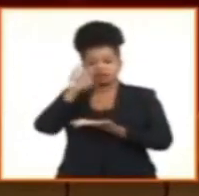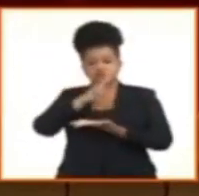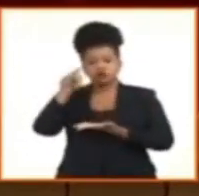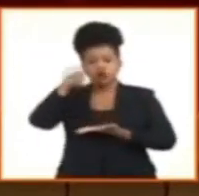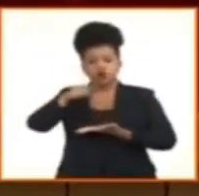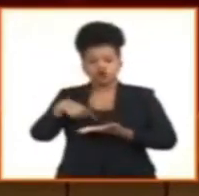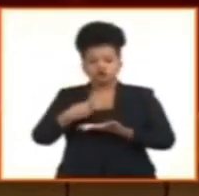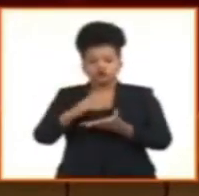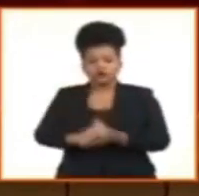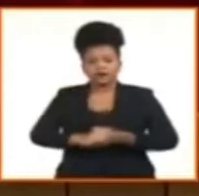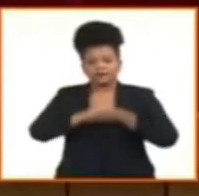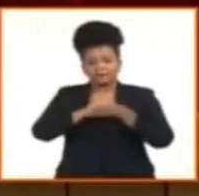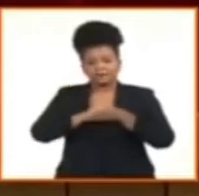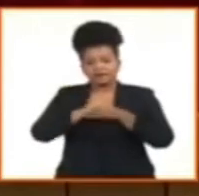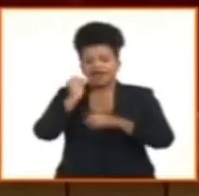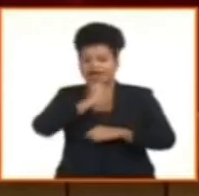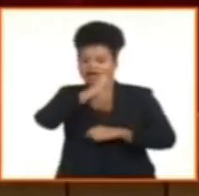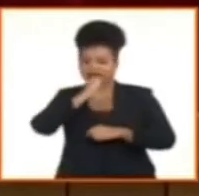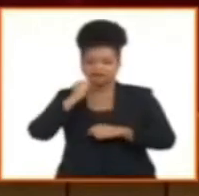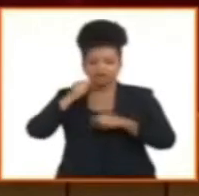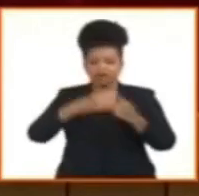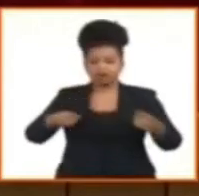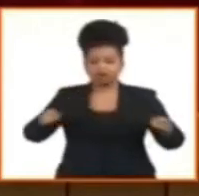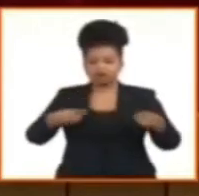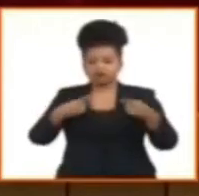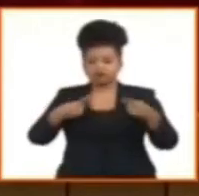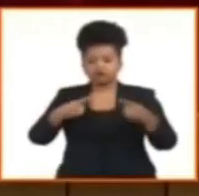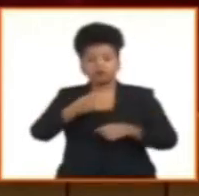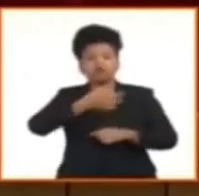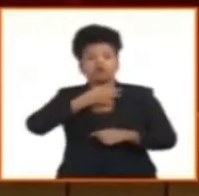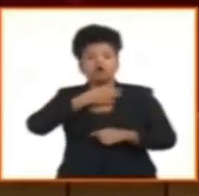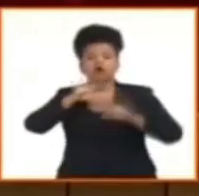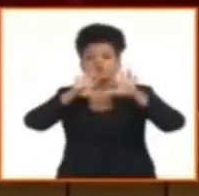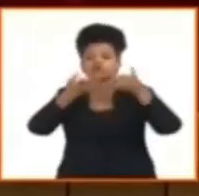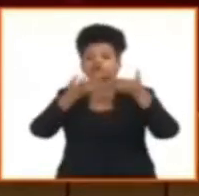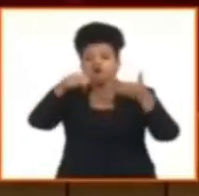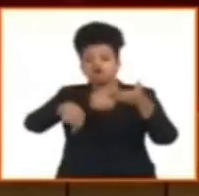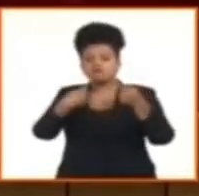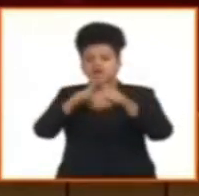cantar arriba a los pobres del mundo. Aquí estamos los pobres del mundo, pero empoderados.